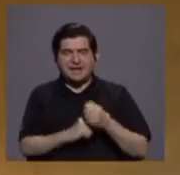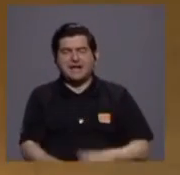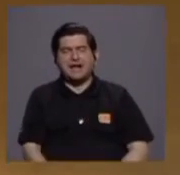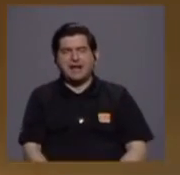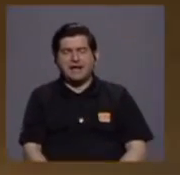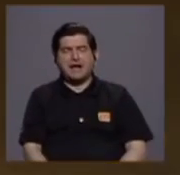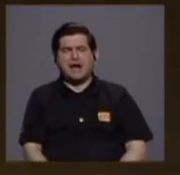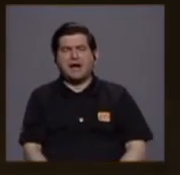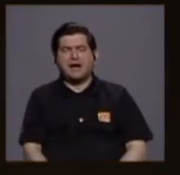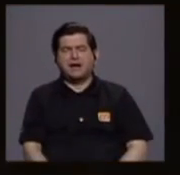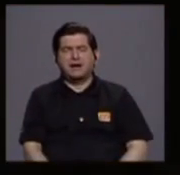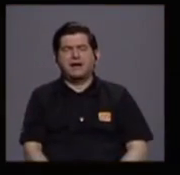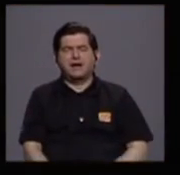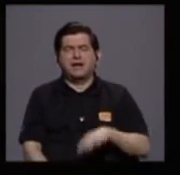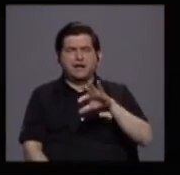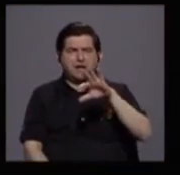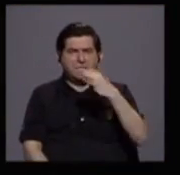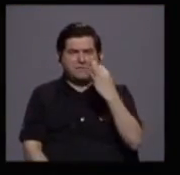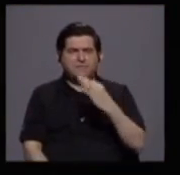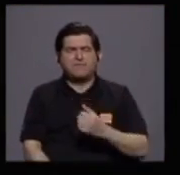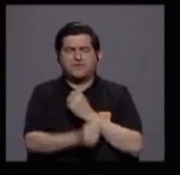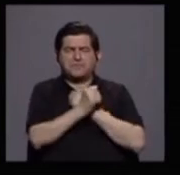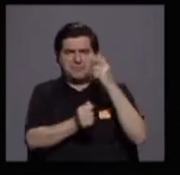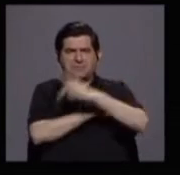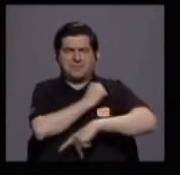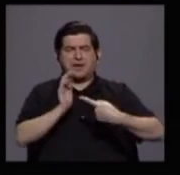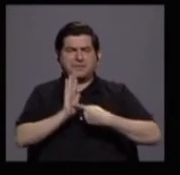patriótica, aunque yo no estoy seguro